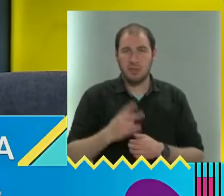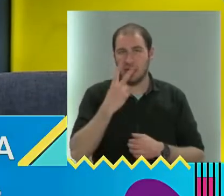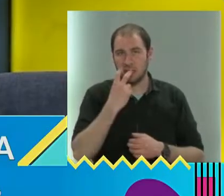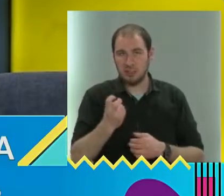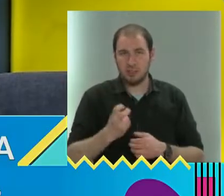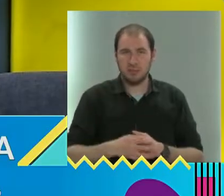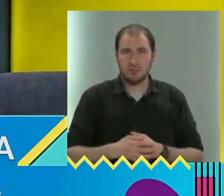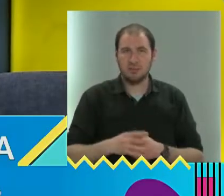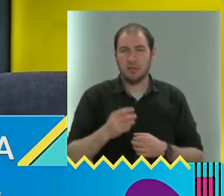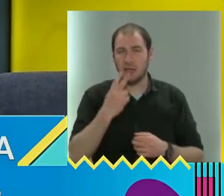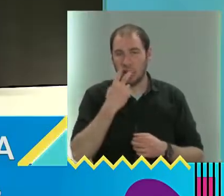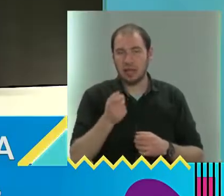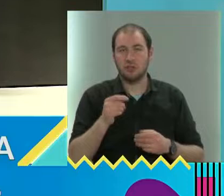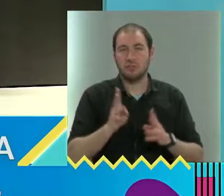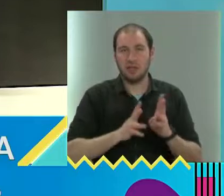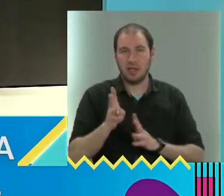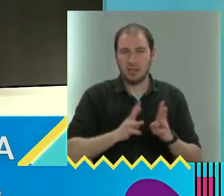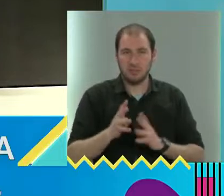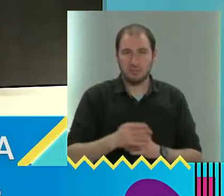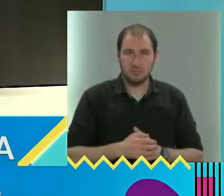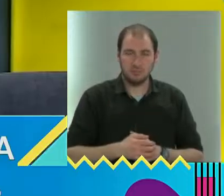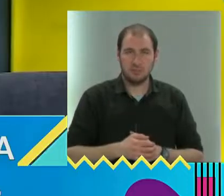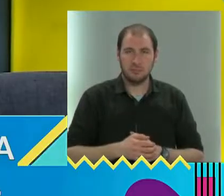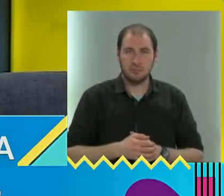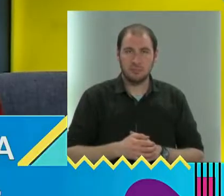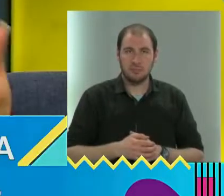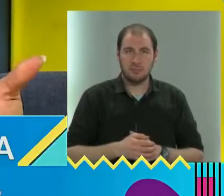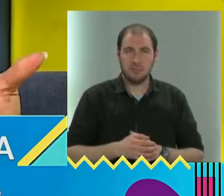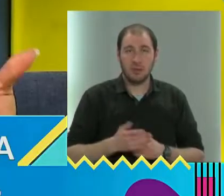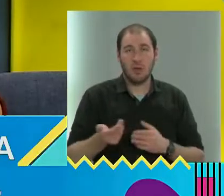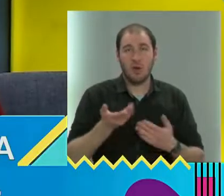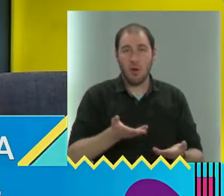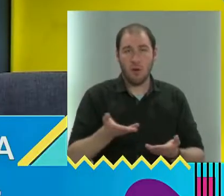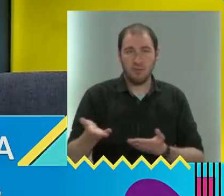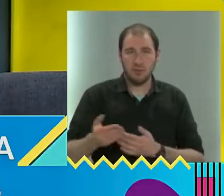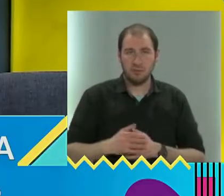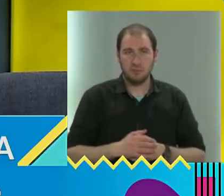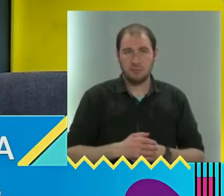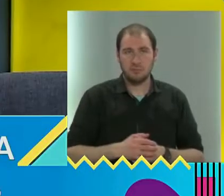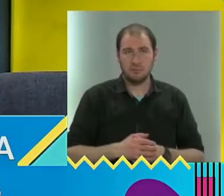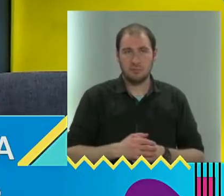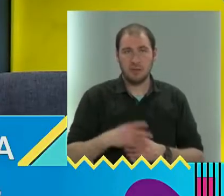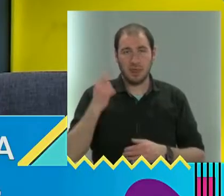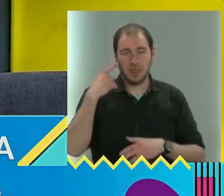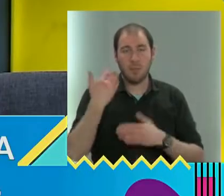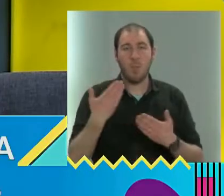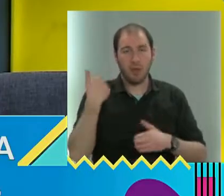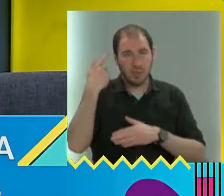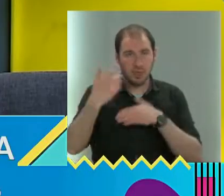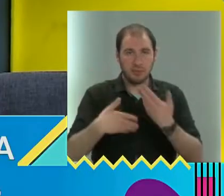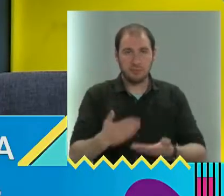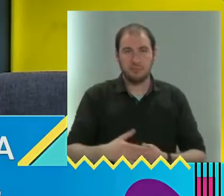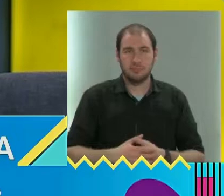electricidad, de electromecánica, que de algún modo ofrece el desarrollo de